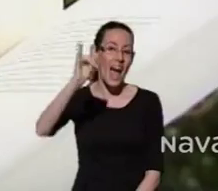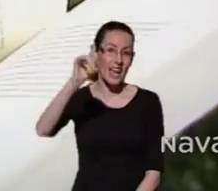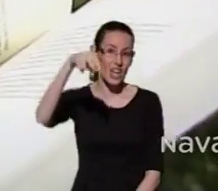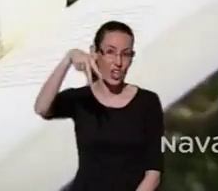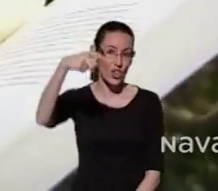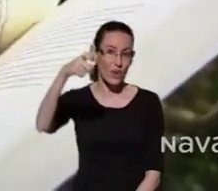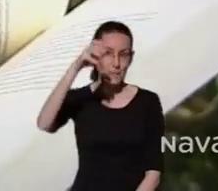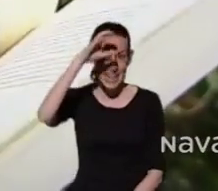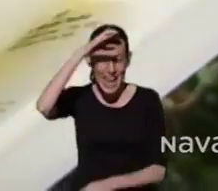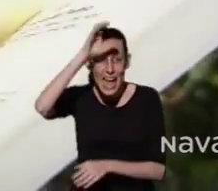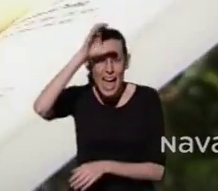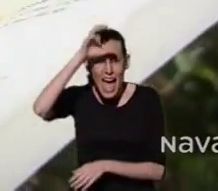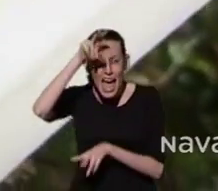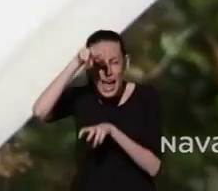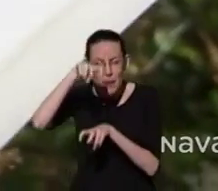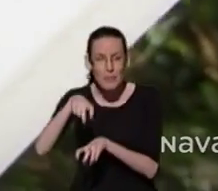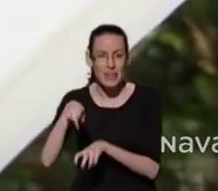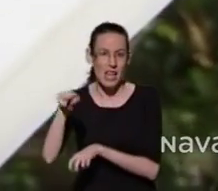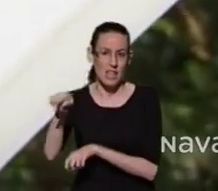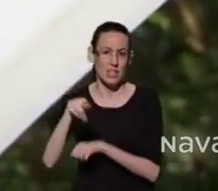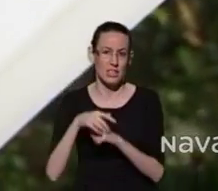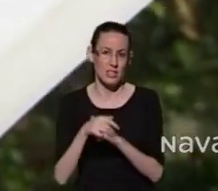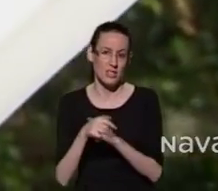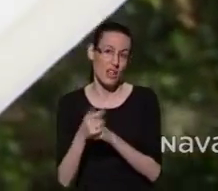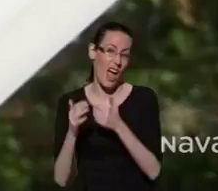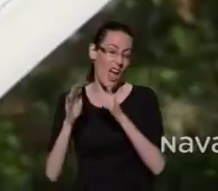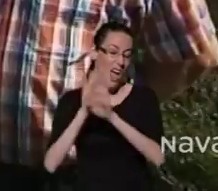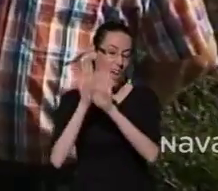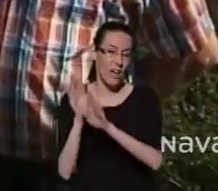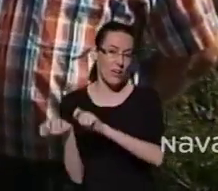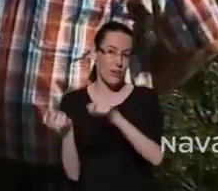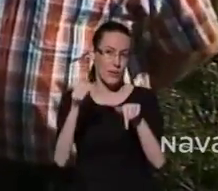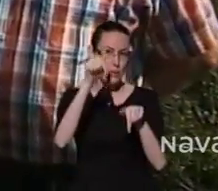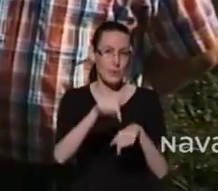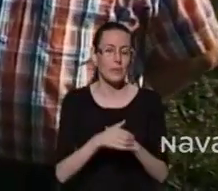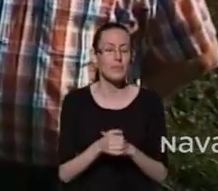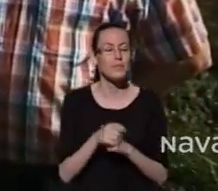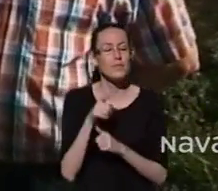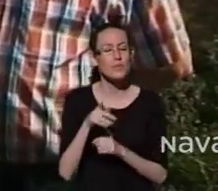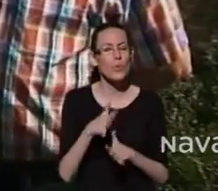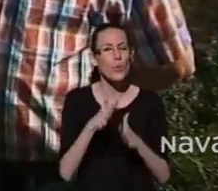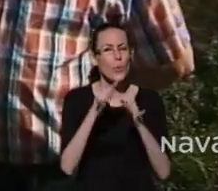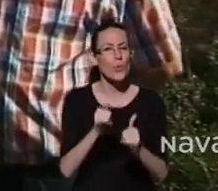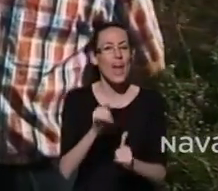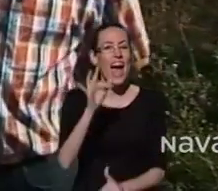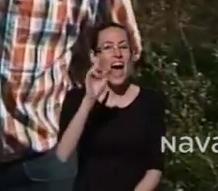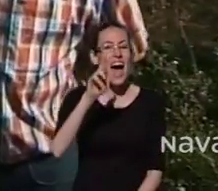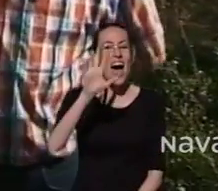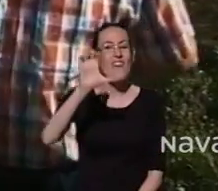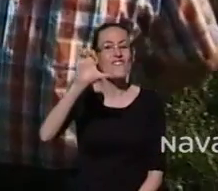allí y volví. ¿Qué recuerdos tienes cuando llegaste a Fresno? Creo que con un cartoncito